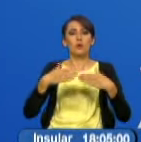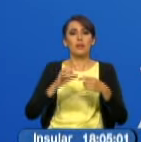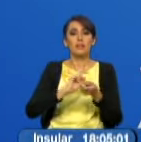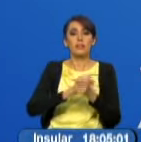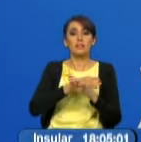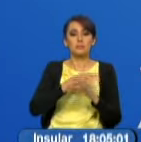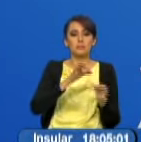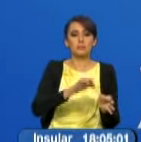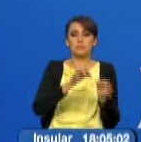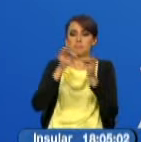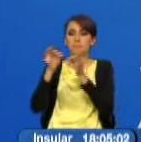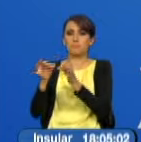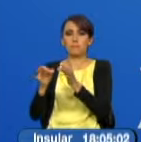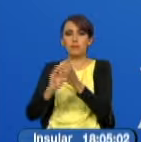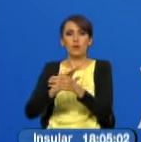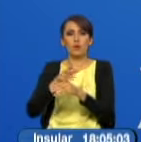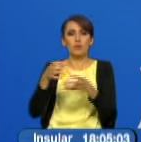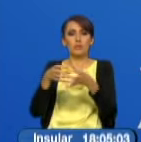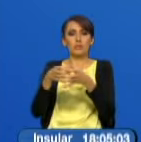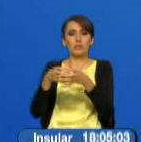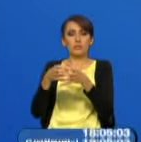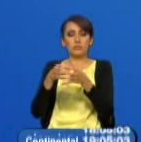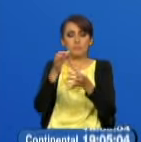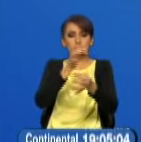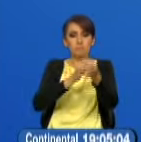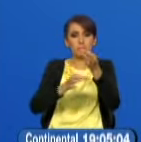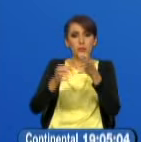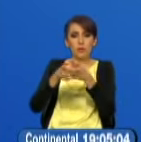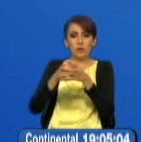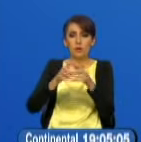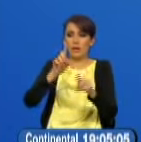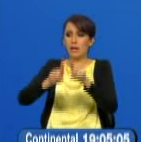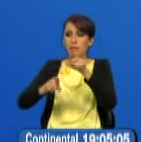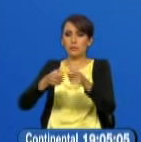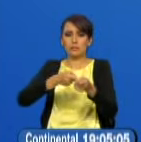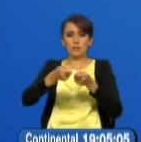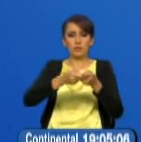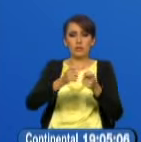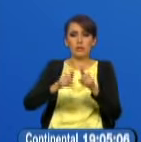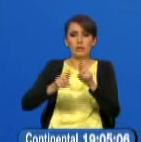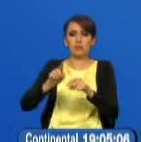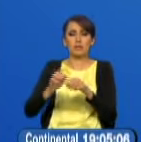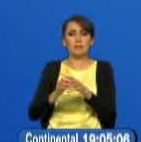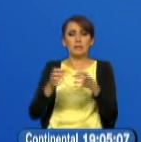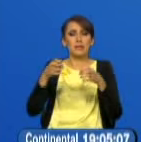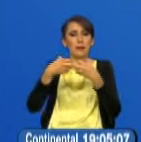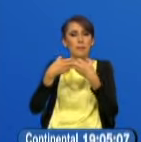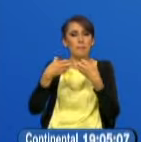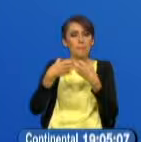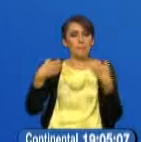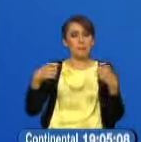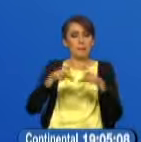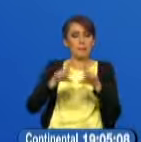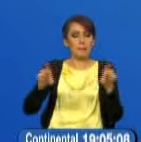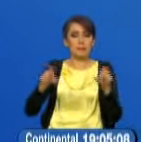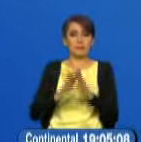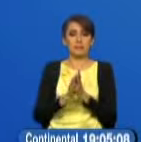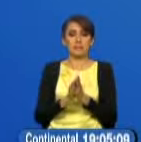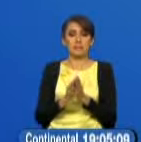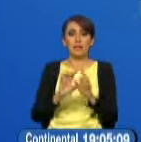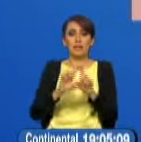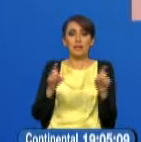un holding, es decir, una sociedad comercial que maneja varias compañías. Ese holding tomó el nombre de Banisi Holding S.A.